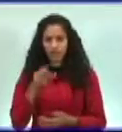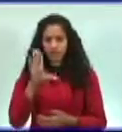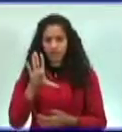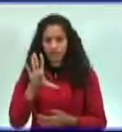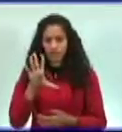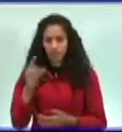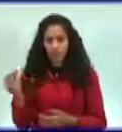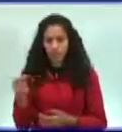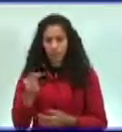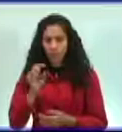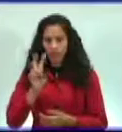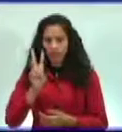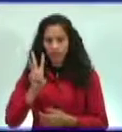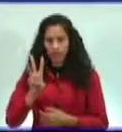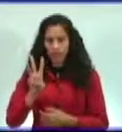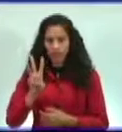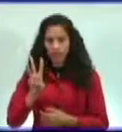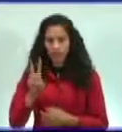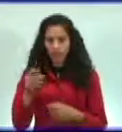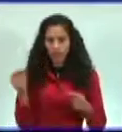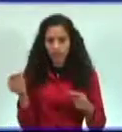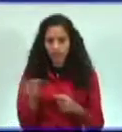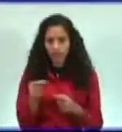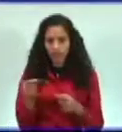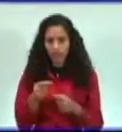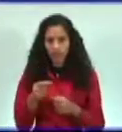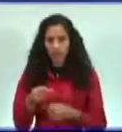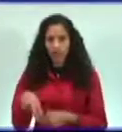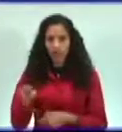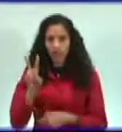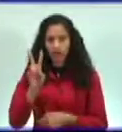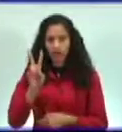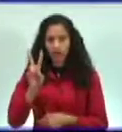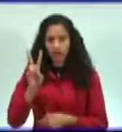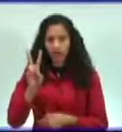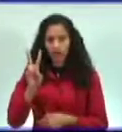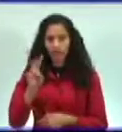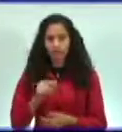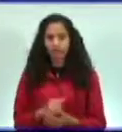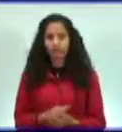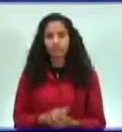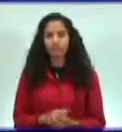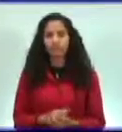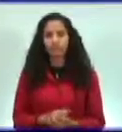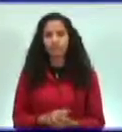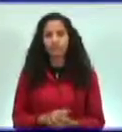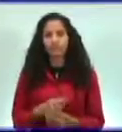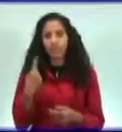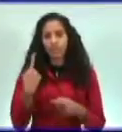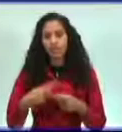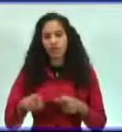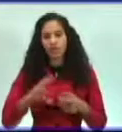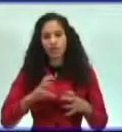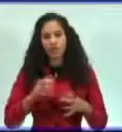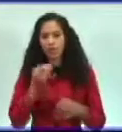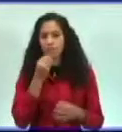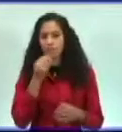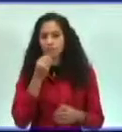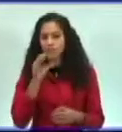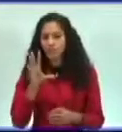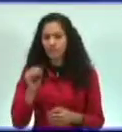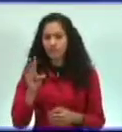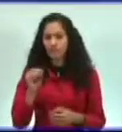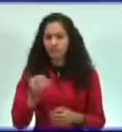5 menos 3 es igual a 2. ¿De qué otra manera podemos